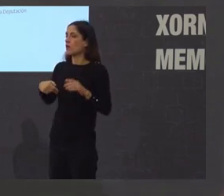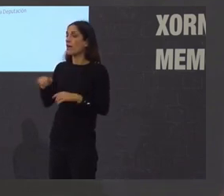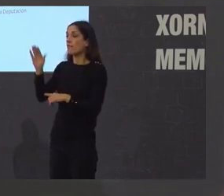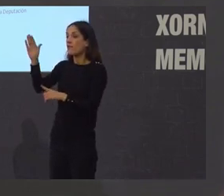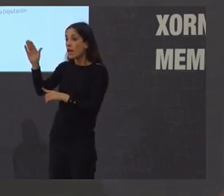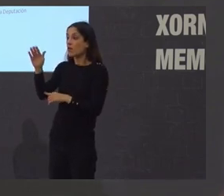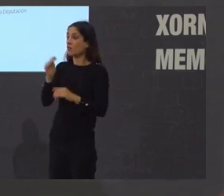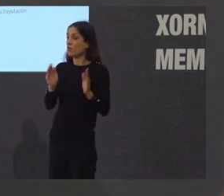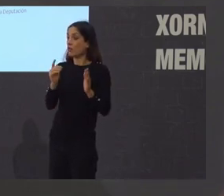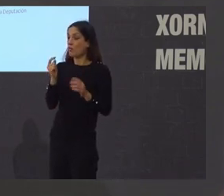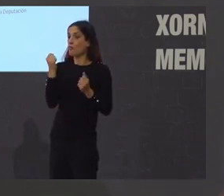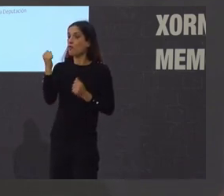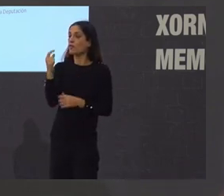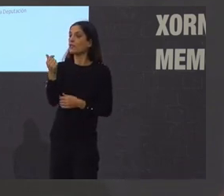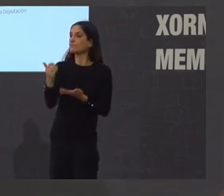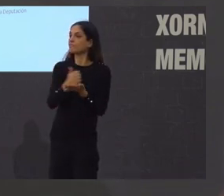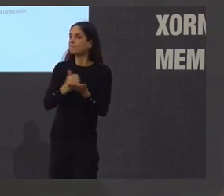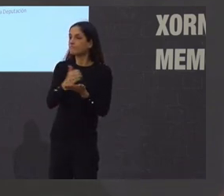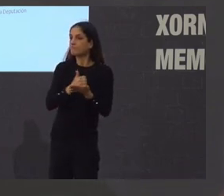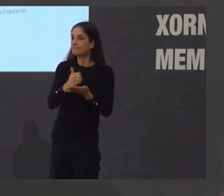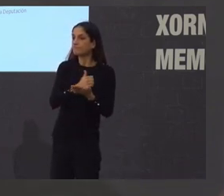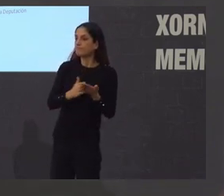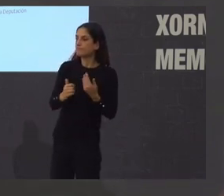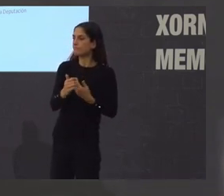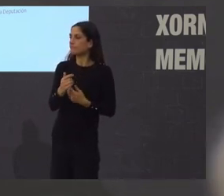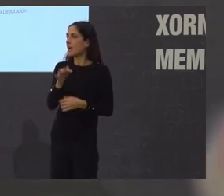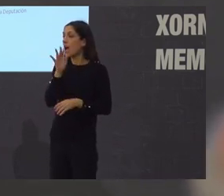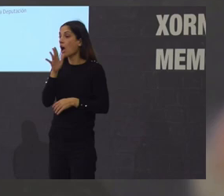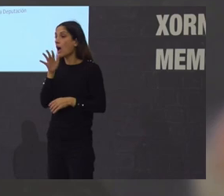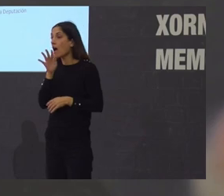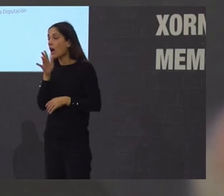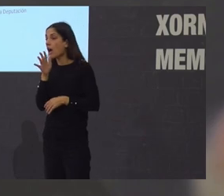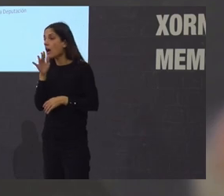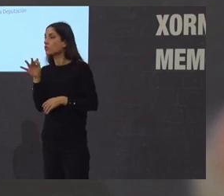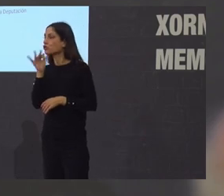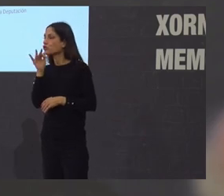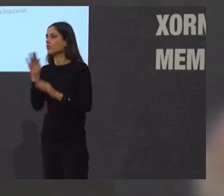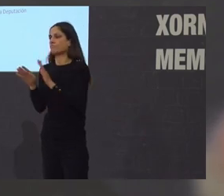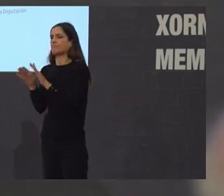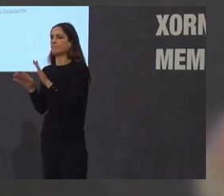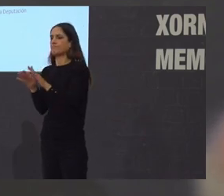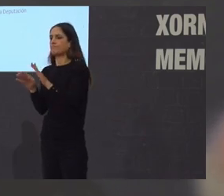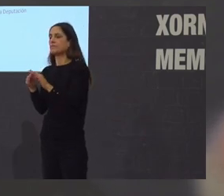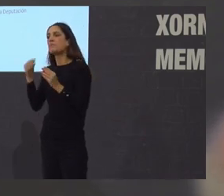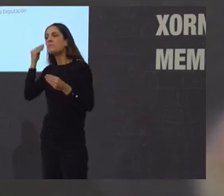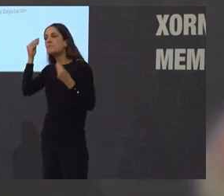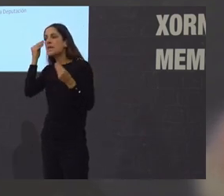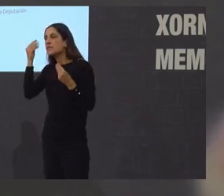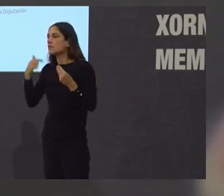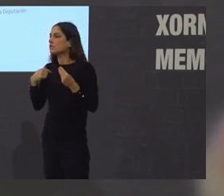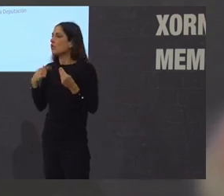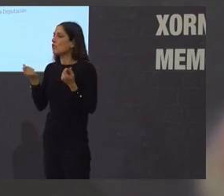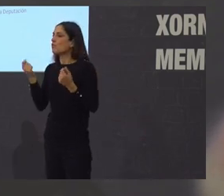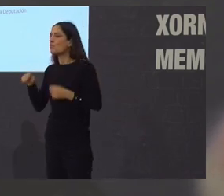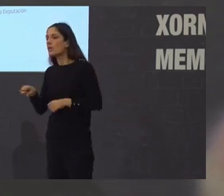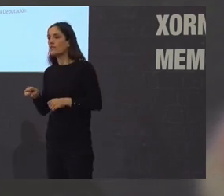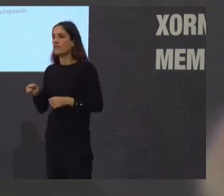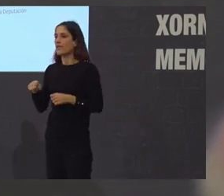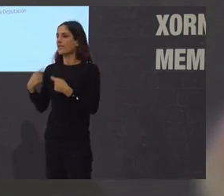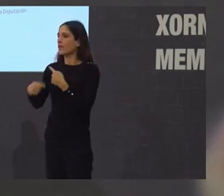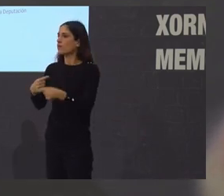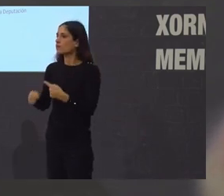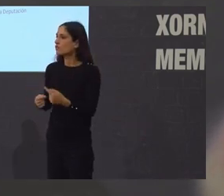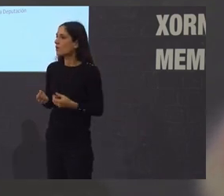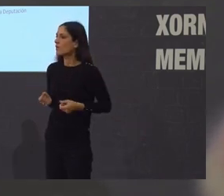tienen ninguna, bueno, no piensan que tengan que revertir ningún daño, piensan que todo el patrimonio que tienen es un patrimonio ganado